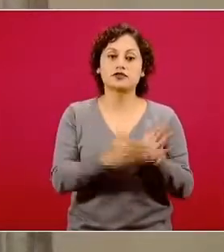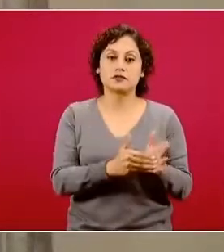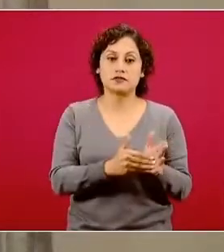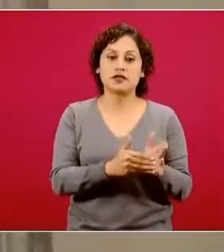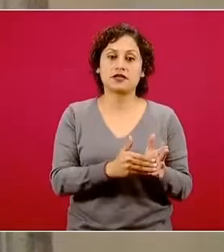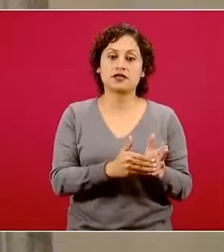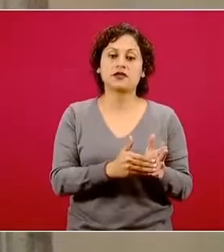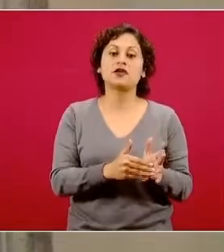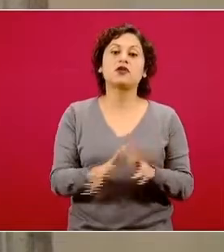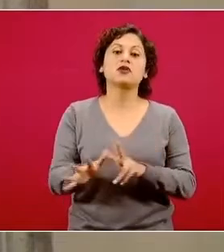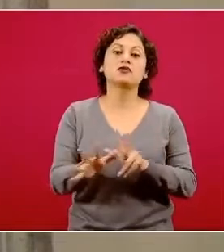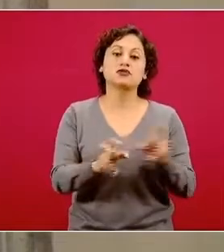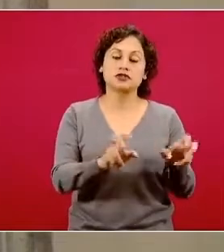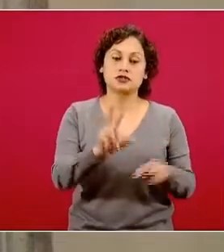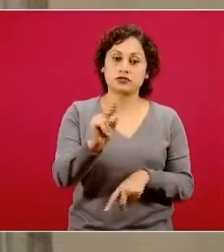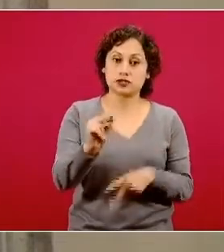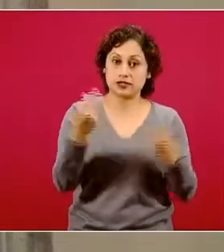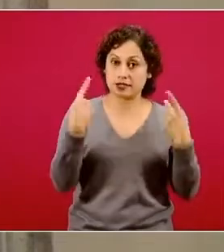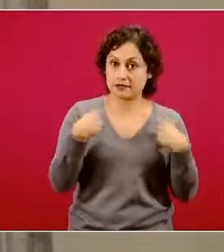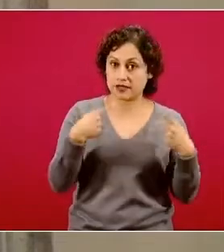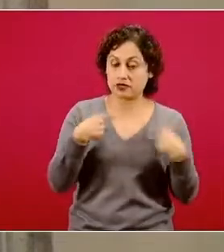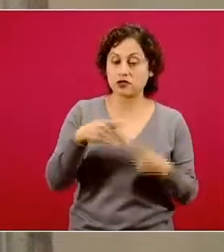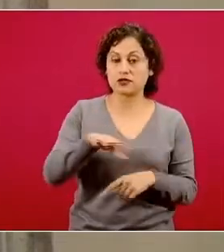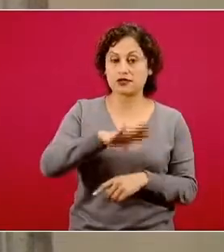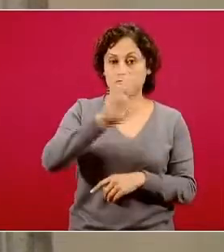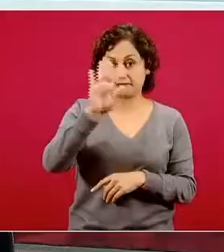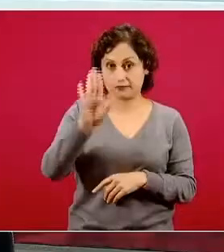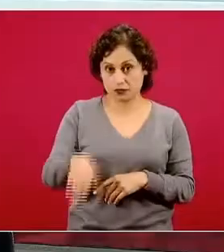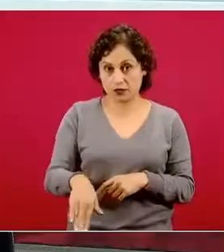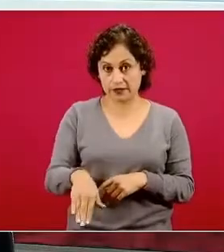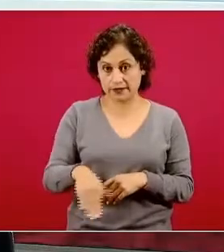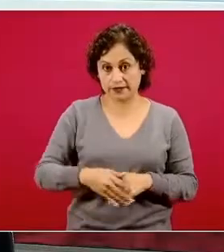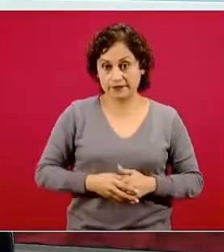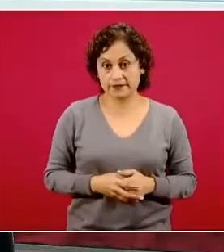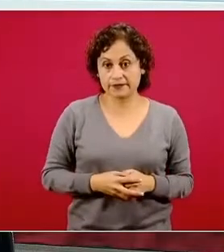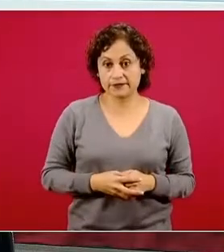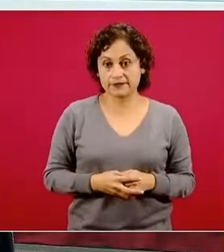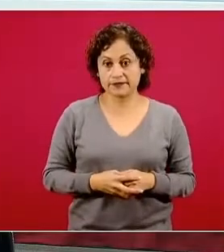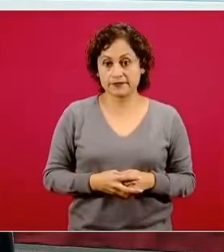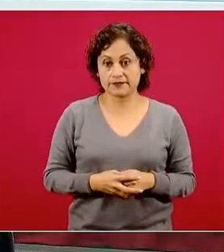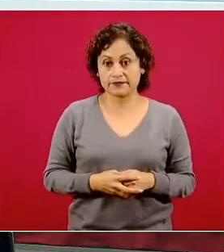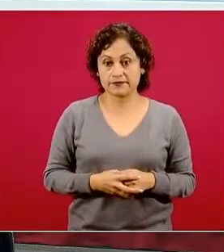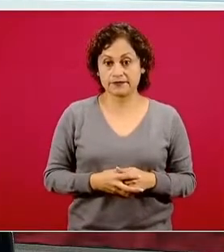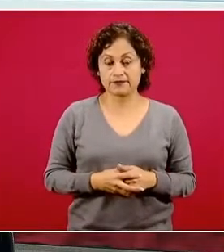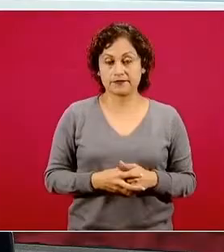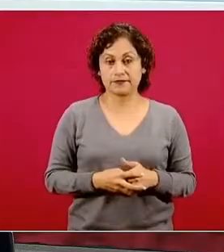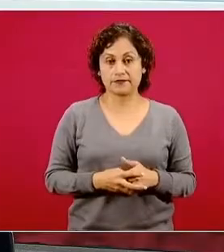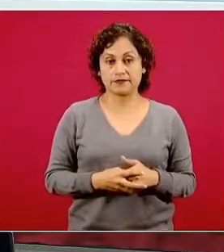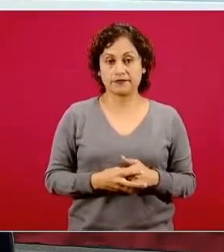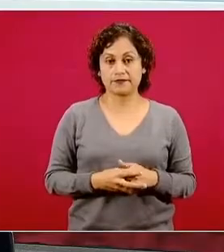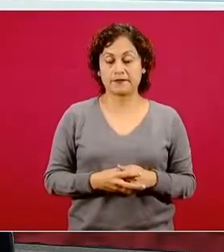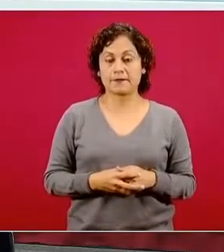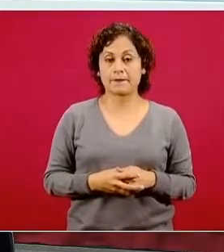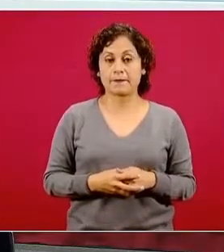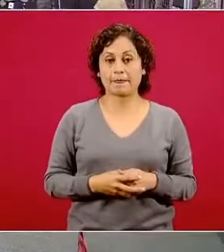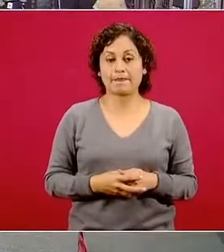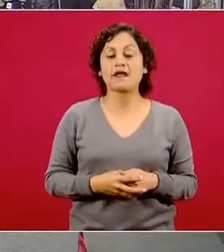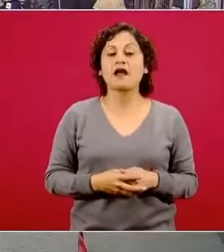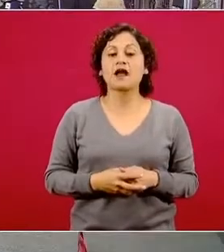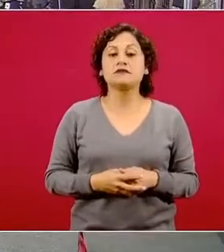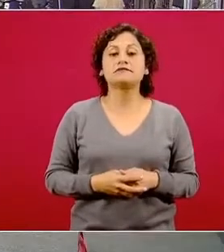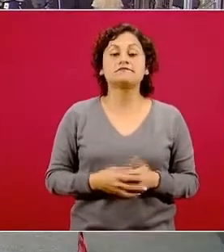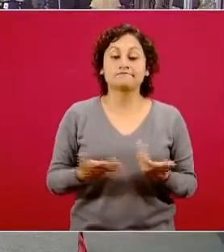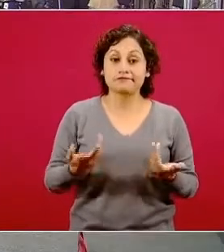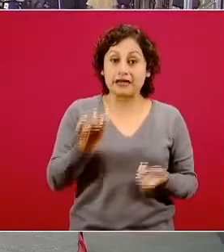78.880 personas que perdieron la vida y se les hizo una prueba y resultó positiva